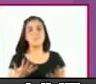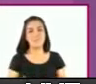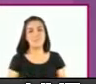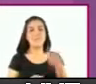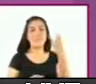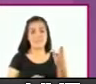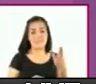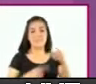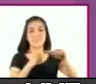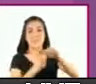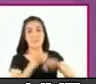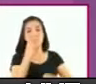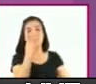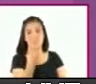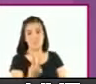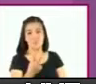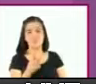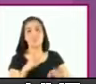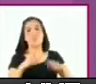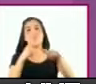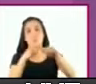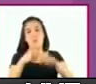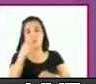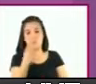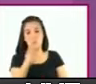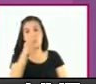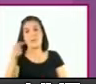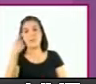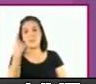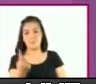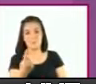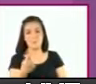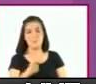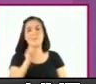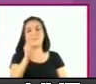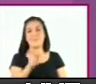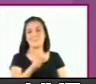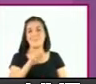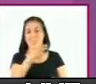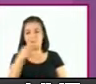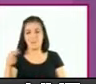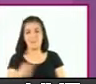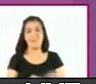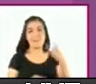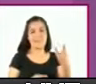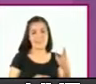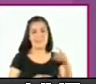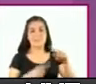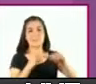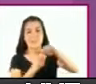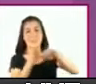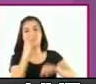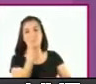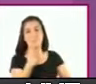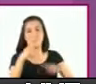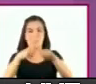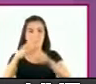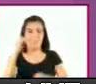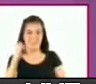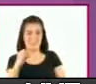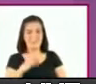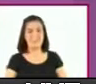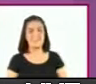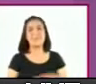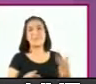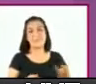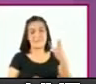3 más 2 por 1-1, que es igual a 3 más 2 por 0, que es